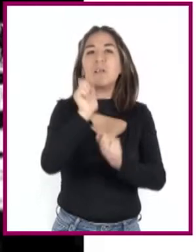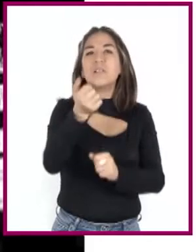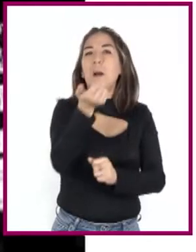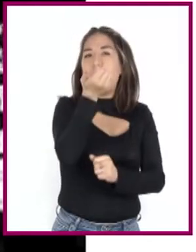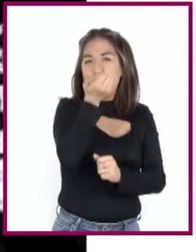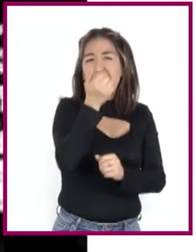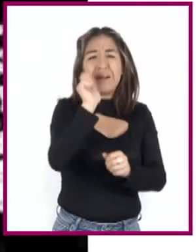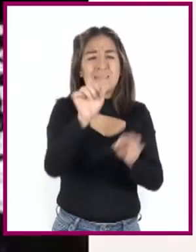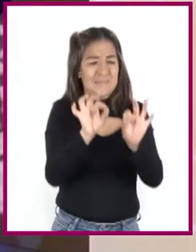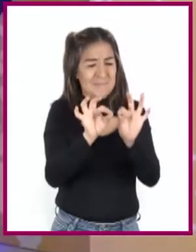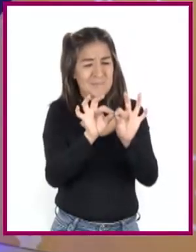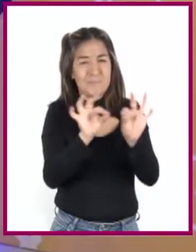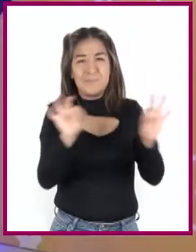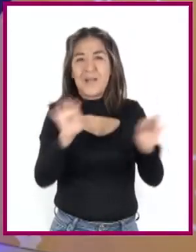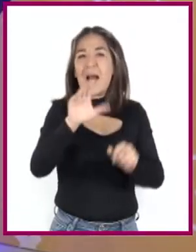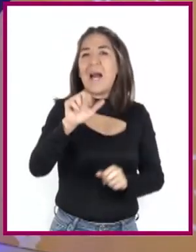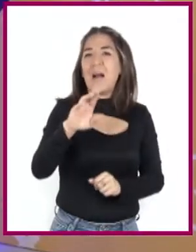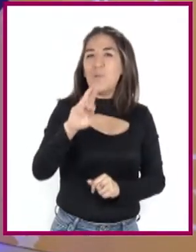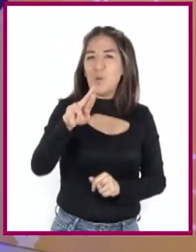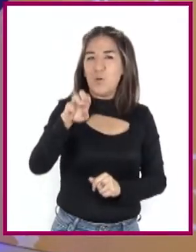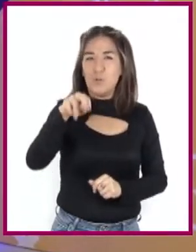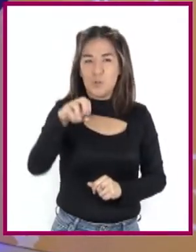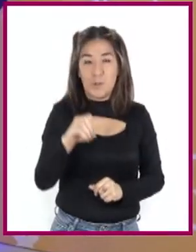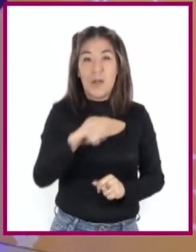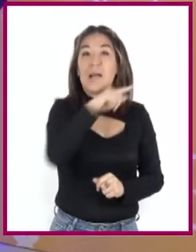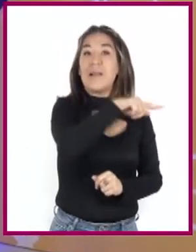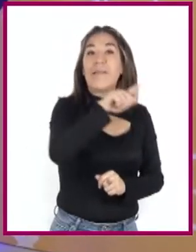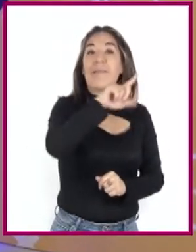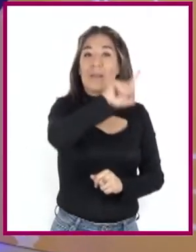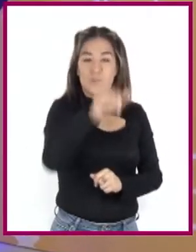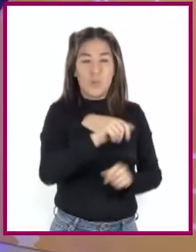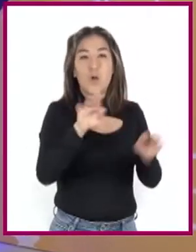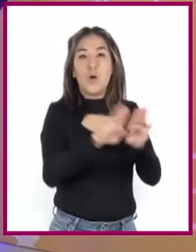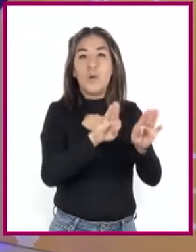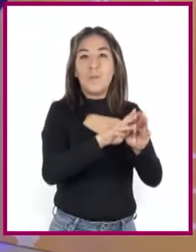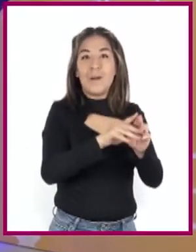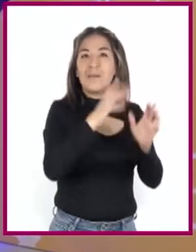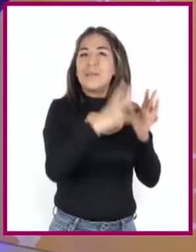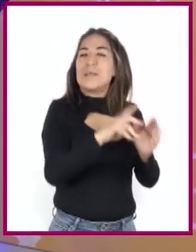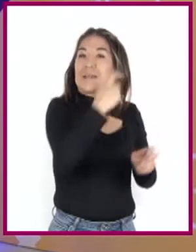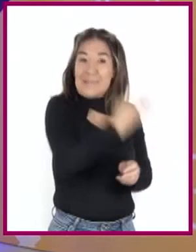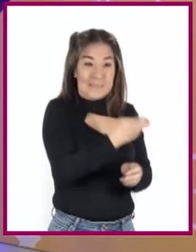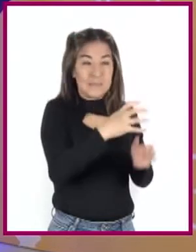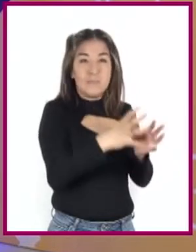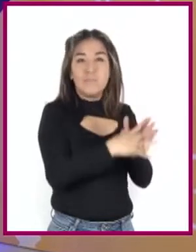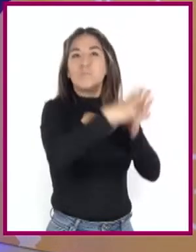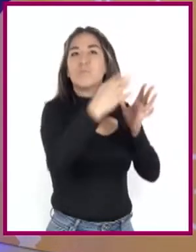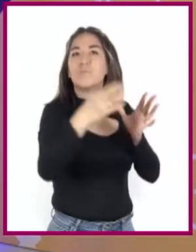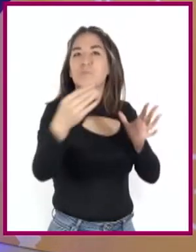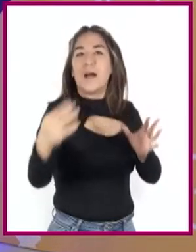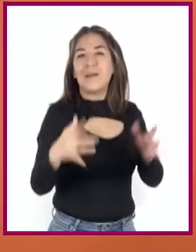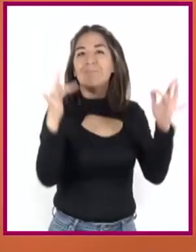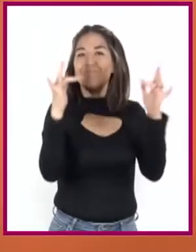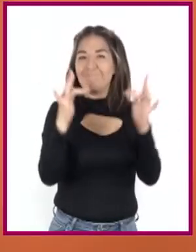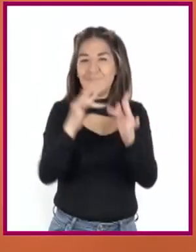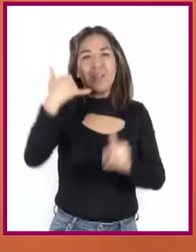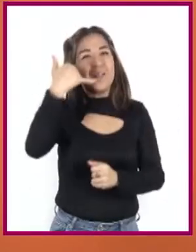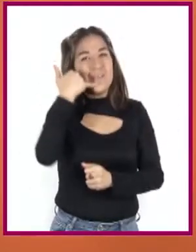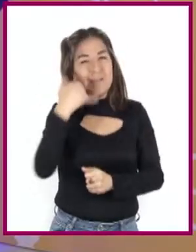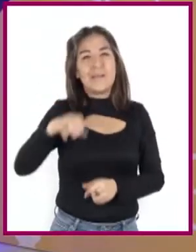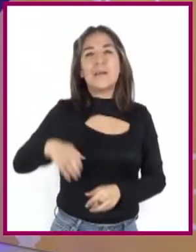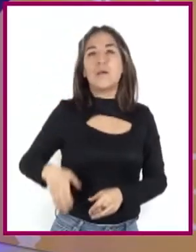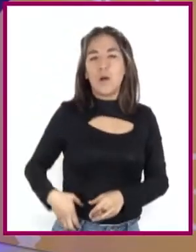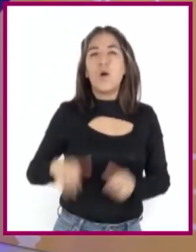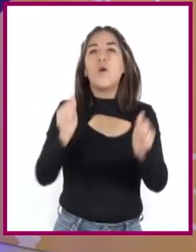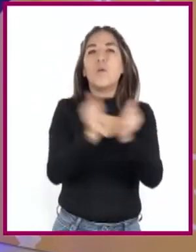muy delgado. Los predecesores de los teléfonos celulares incluyen las comunicaciones de radio